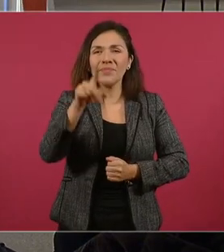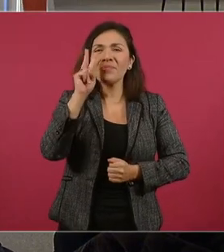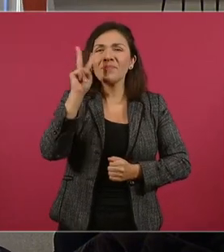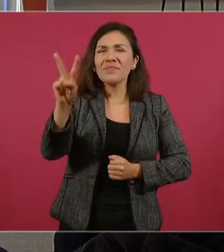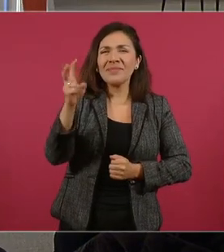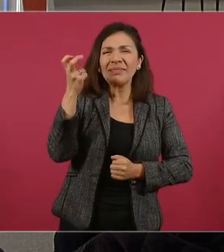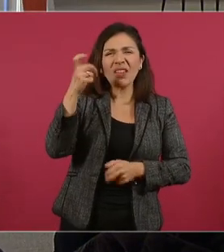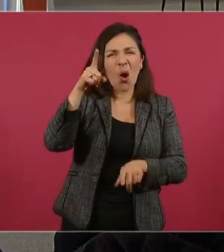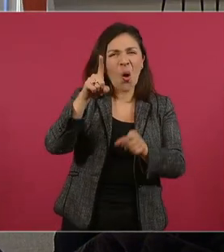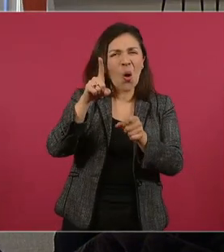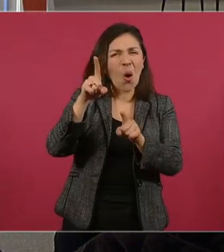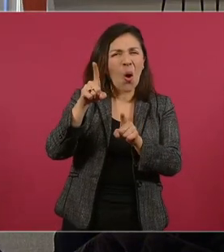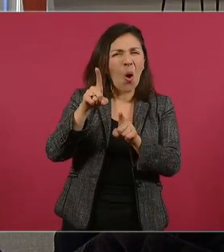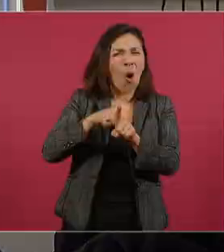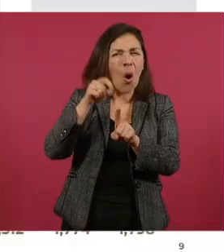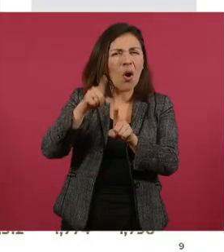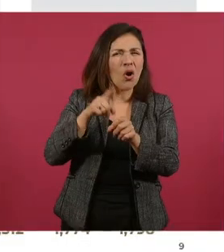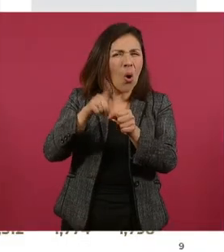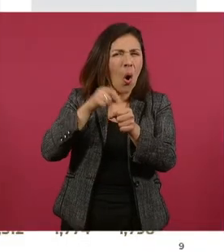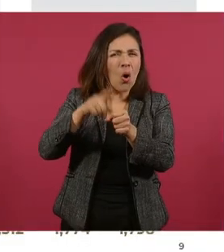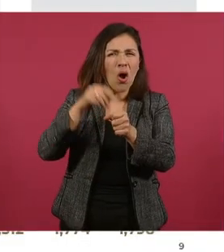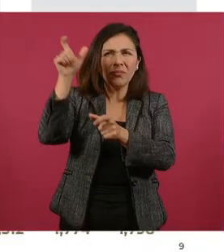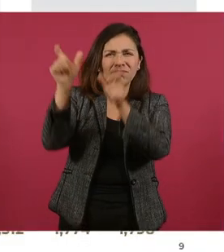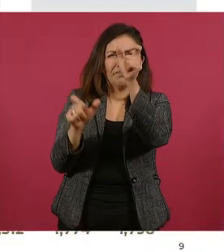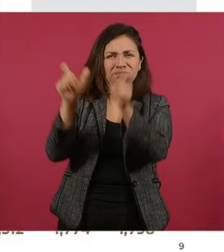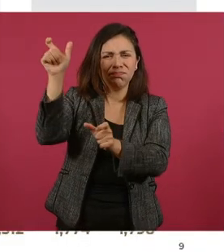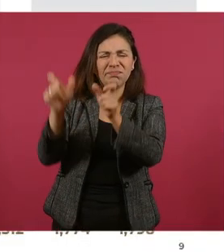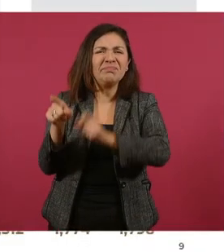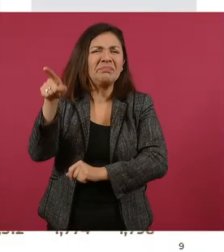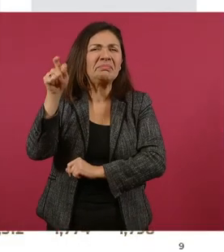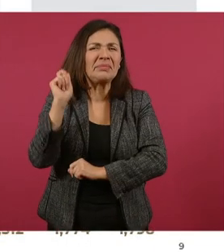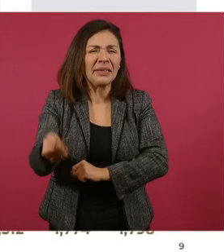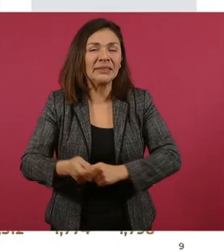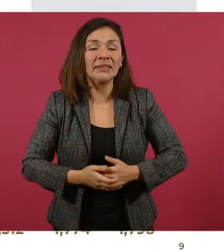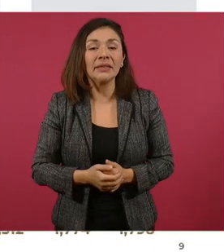piñata, voy a tratar de que no sea muy